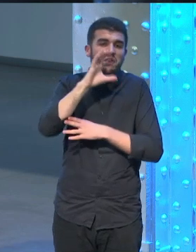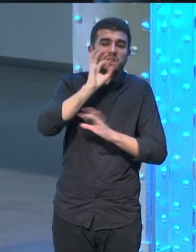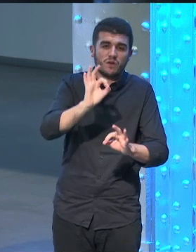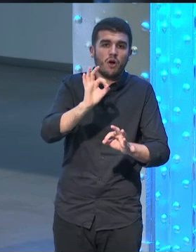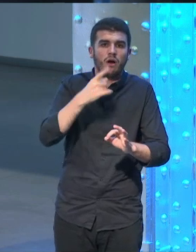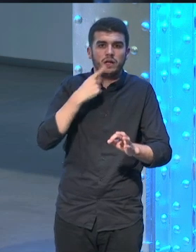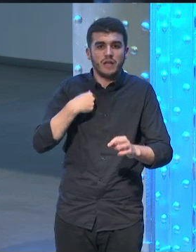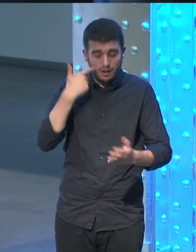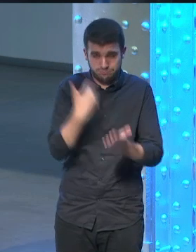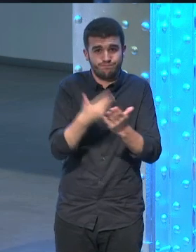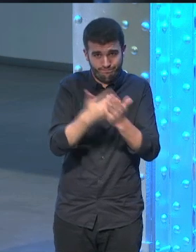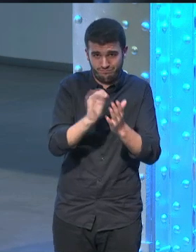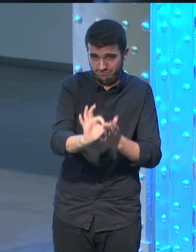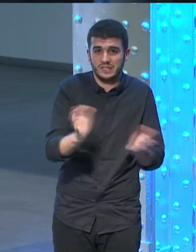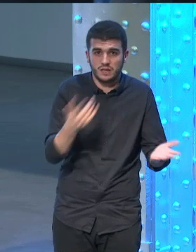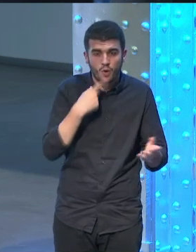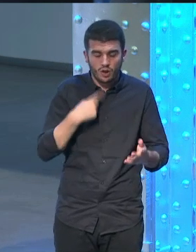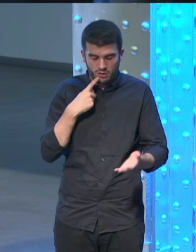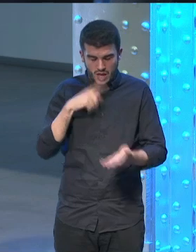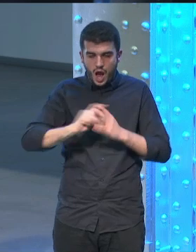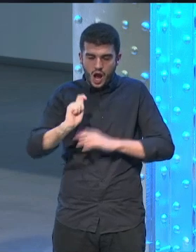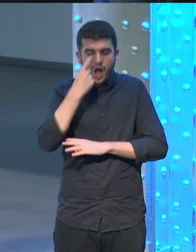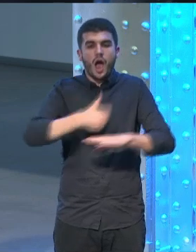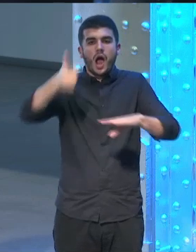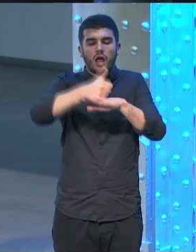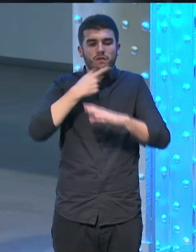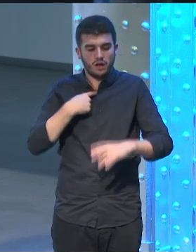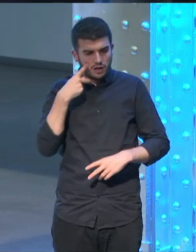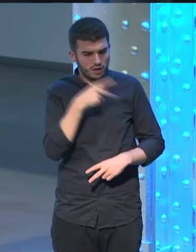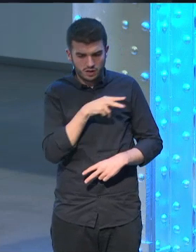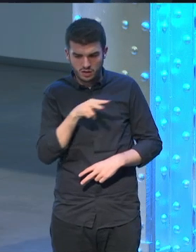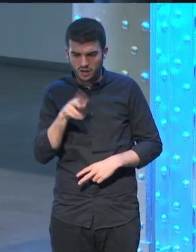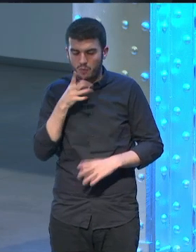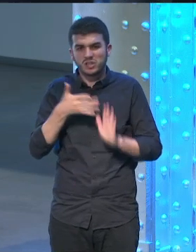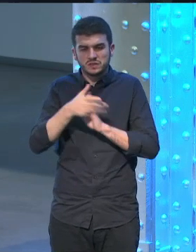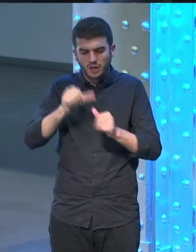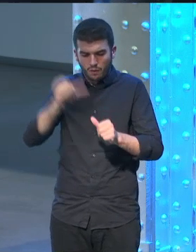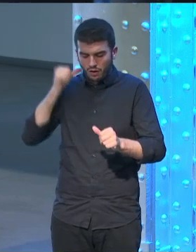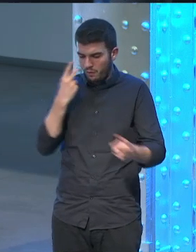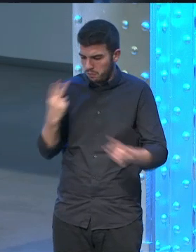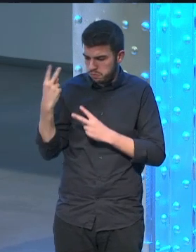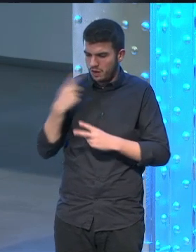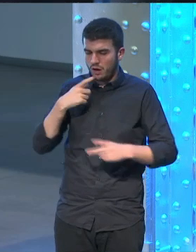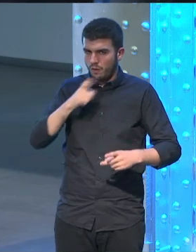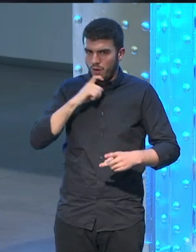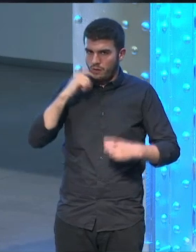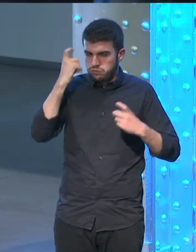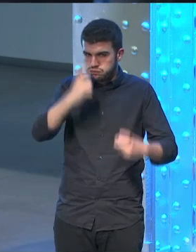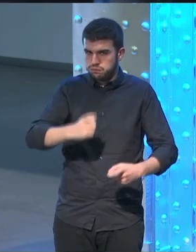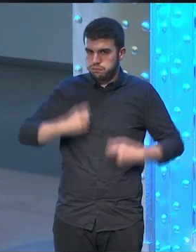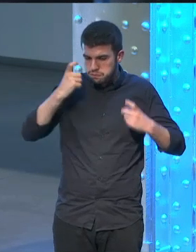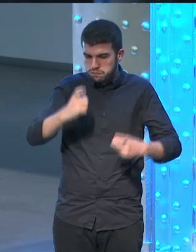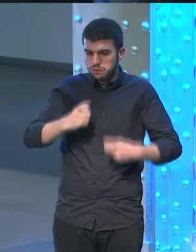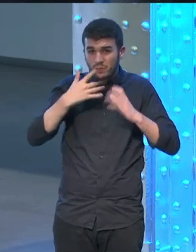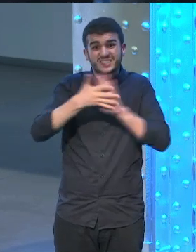Cuando llegan y se sienten solas, su visión cambia, porque les ha costado mucho llegar. Entonces, la influencia del